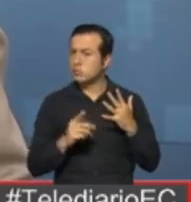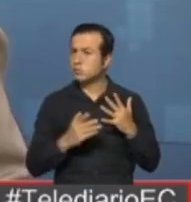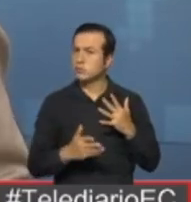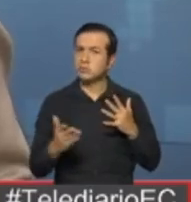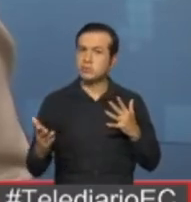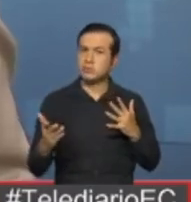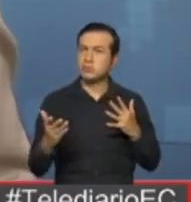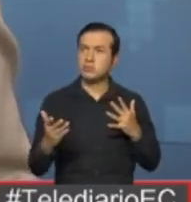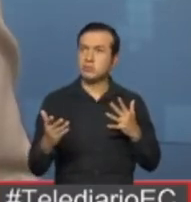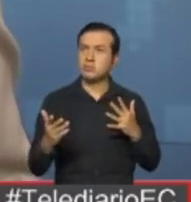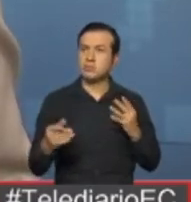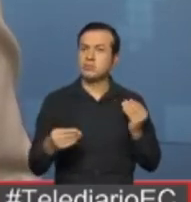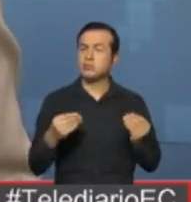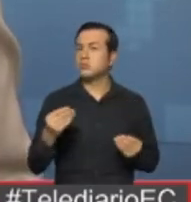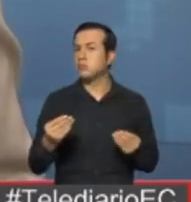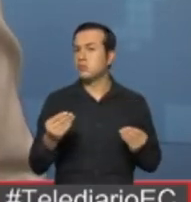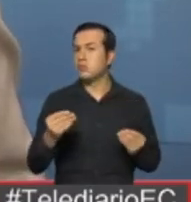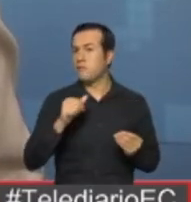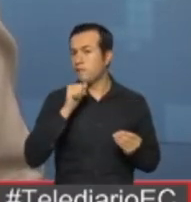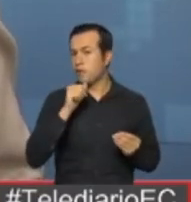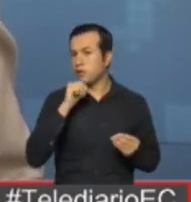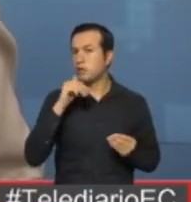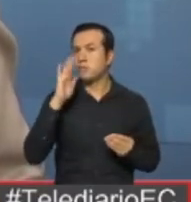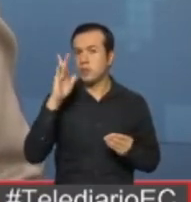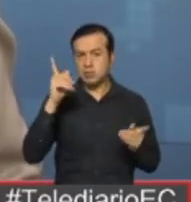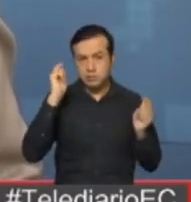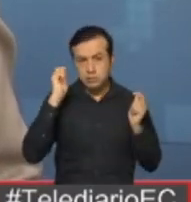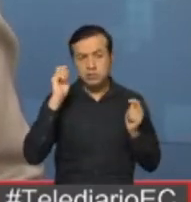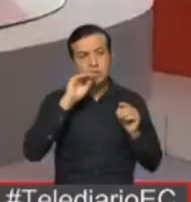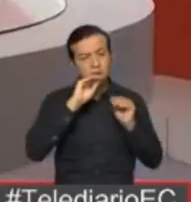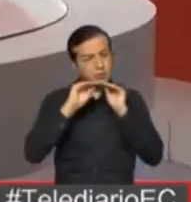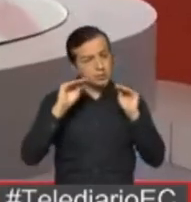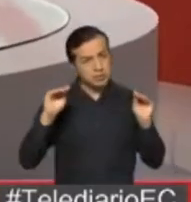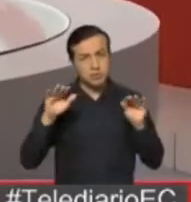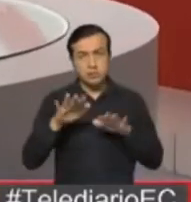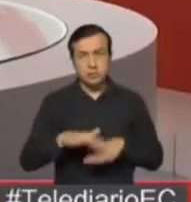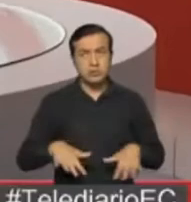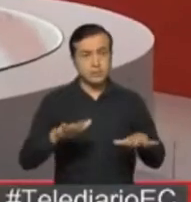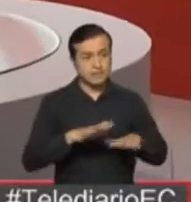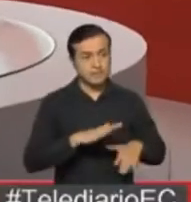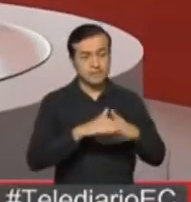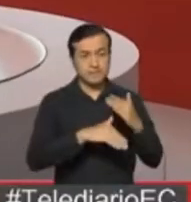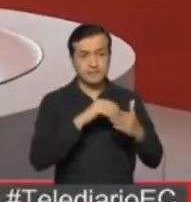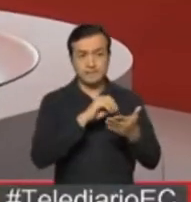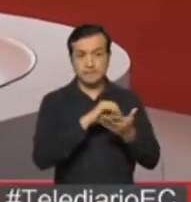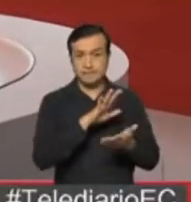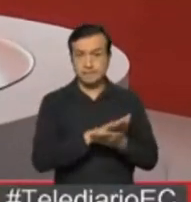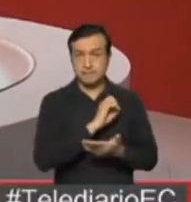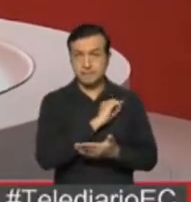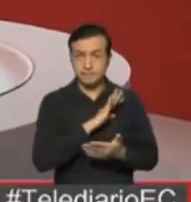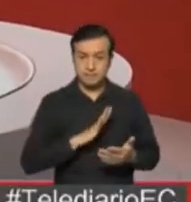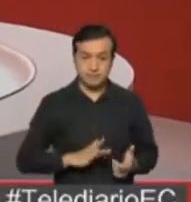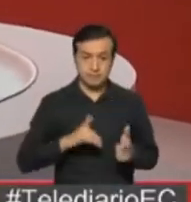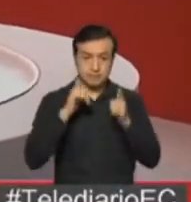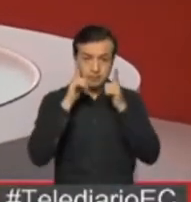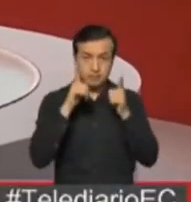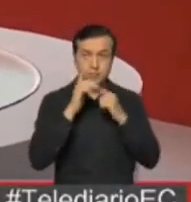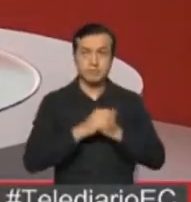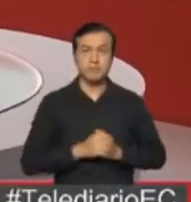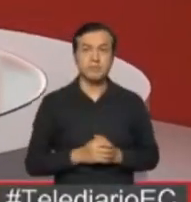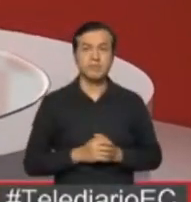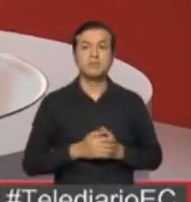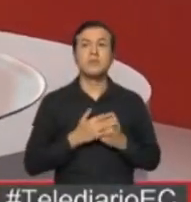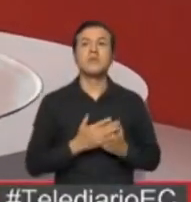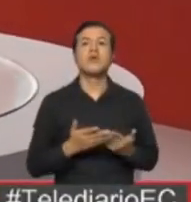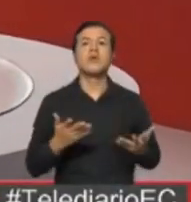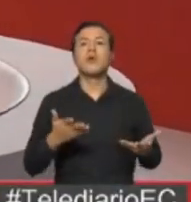cuánto nos hace falta todavía incurrir en campañas para informar y arribar a los temas de prevención yo creo que ese es parte justamente